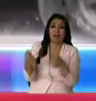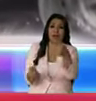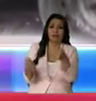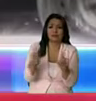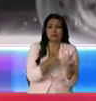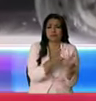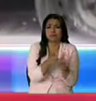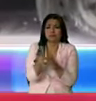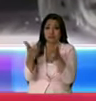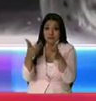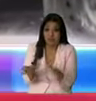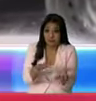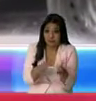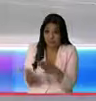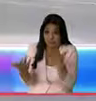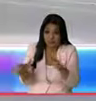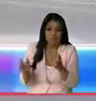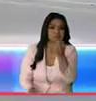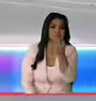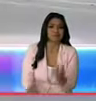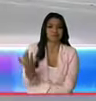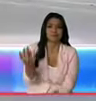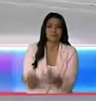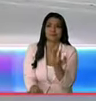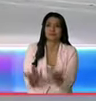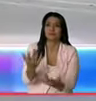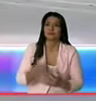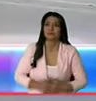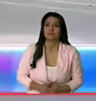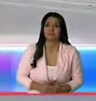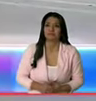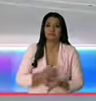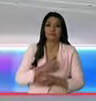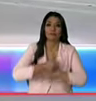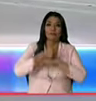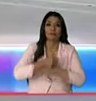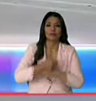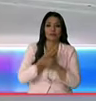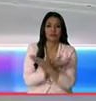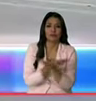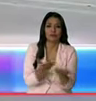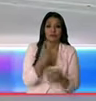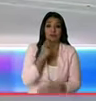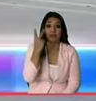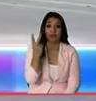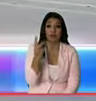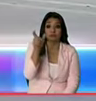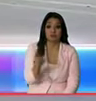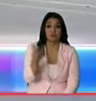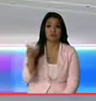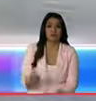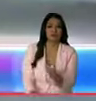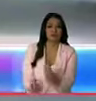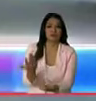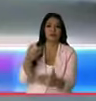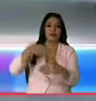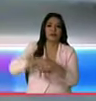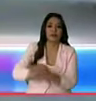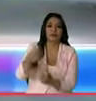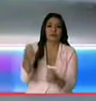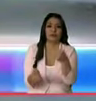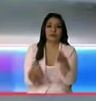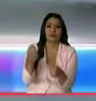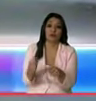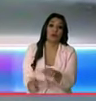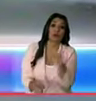y posteriormente le prendieron fuego. Según los primeros reportes de las autoridades, dos de las víctimas fueron incineradas en el vehículo, mientras